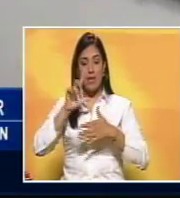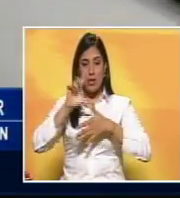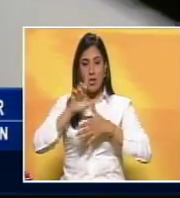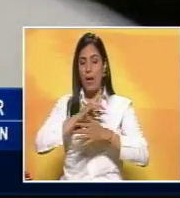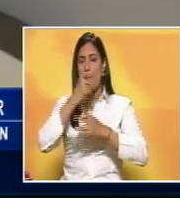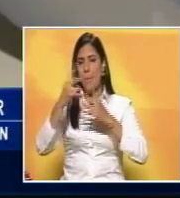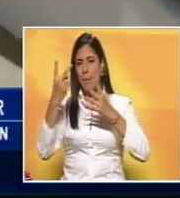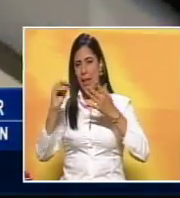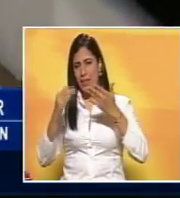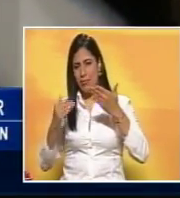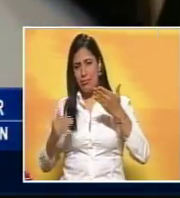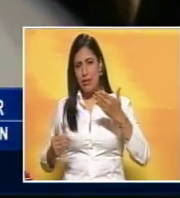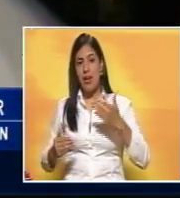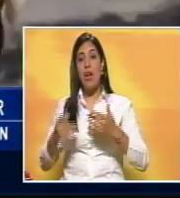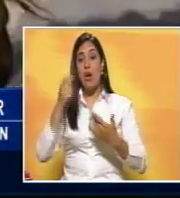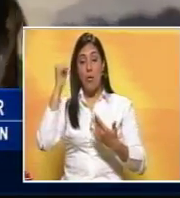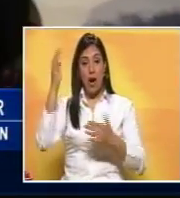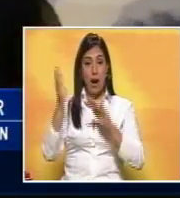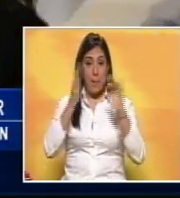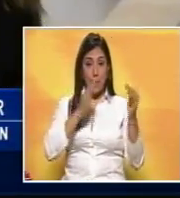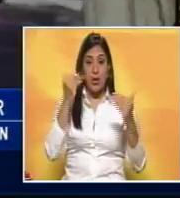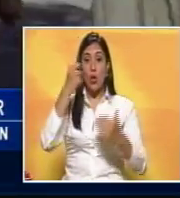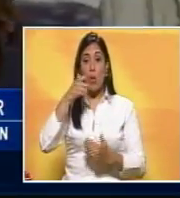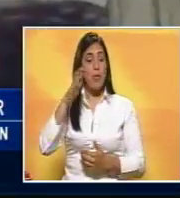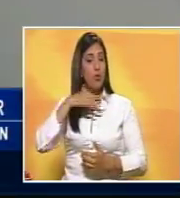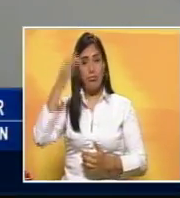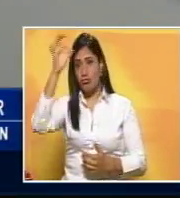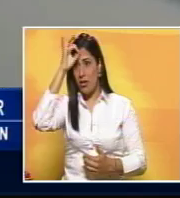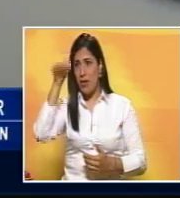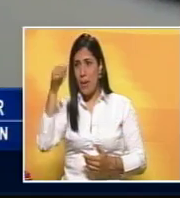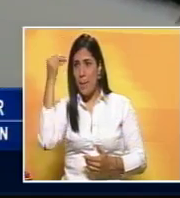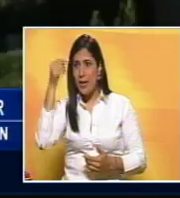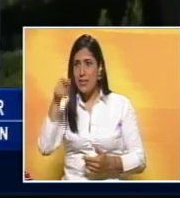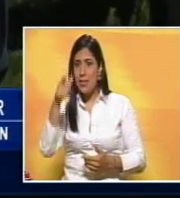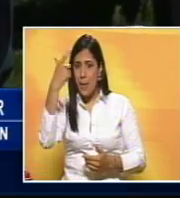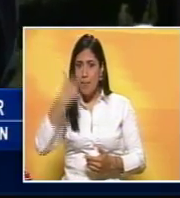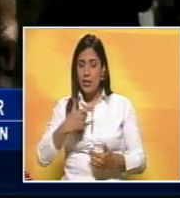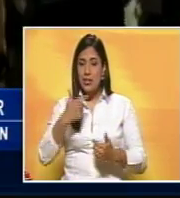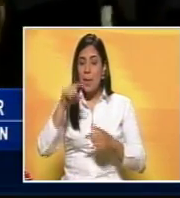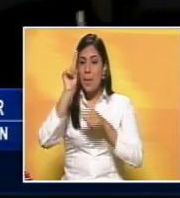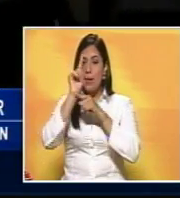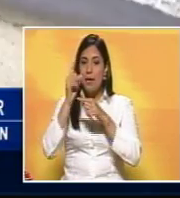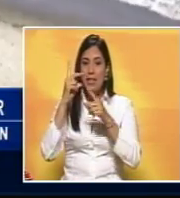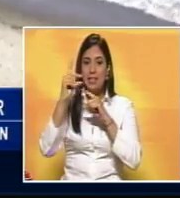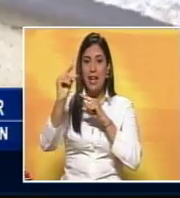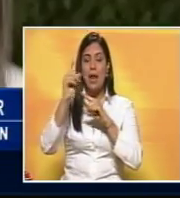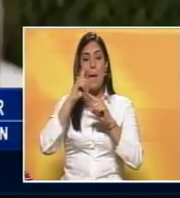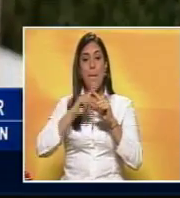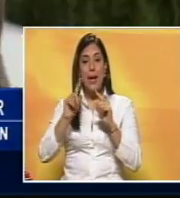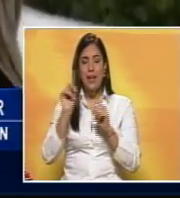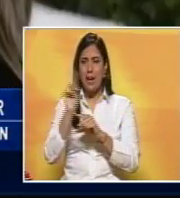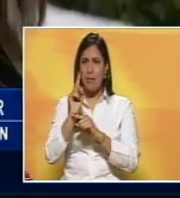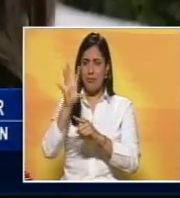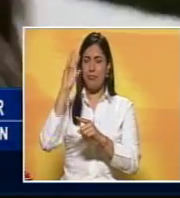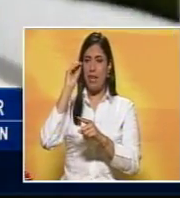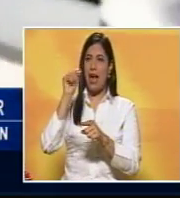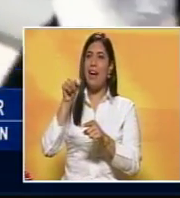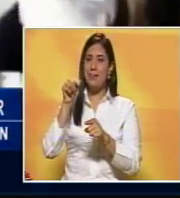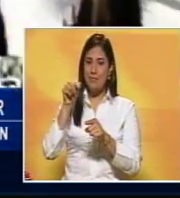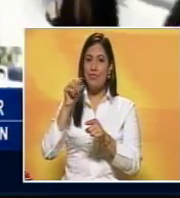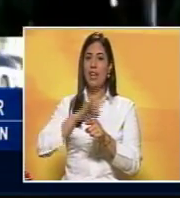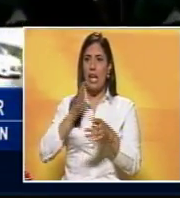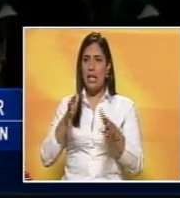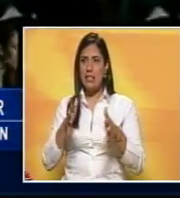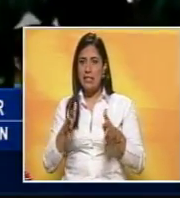20 cosas más. Por su parte, J-Lo recordó que no sabía si él pensaba que era una cita, su primera salida, pero rápidamente se dio cuenta que él